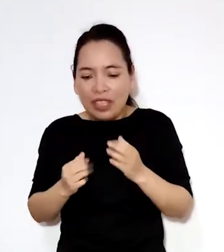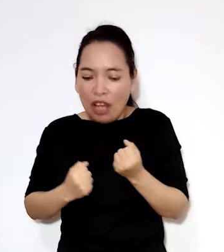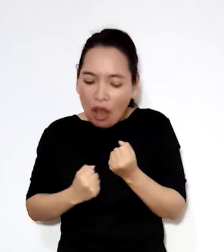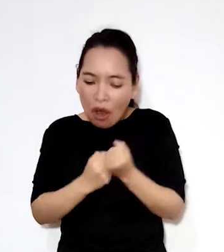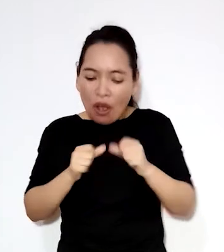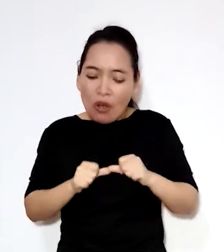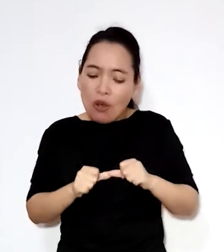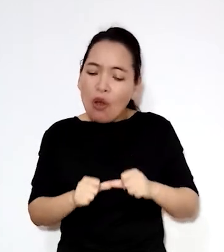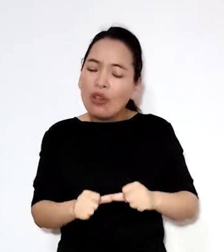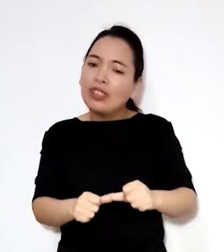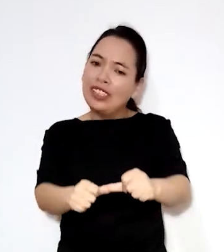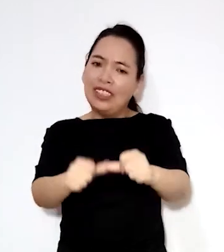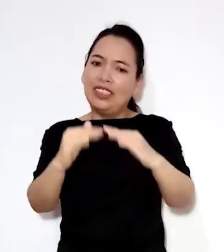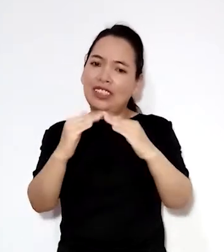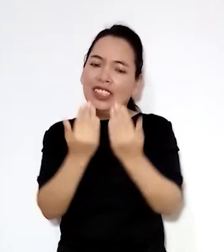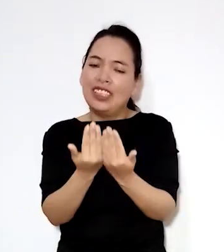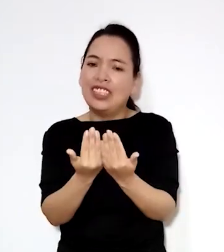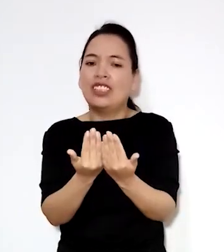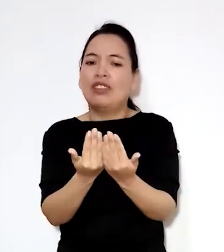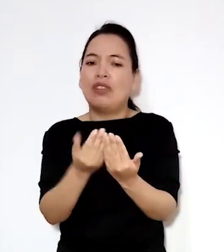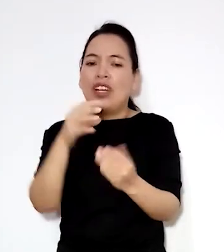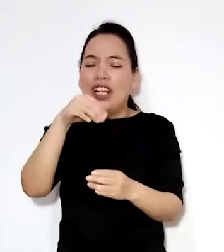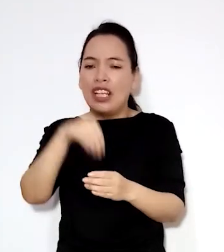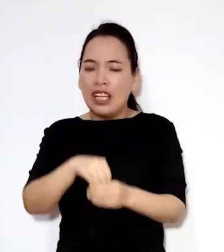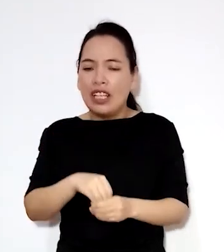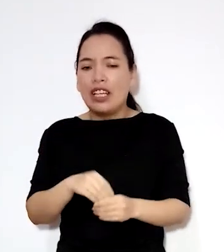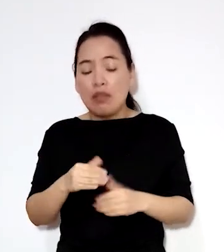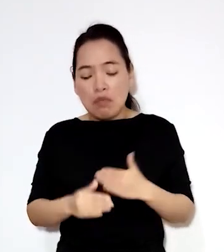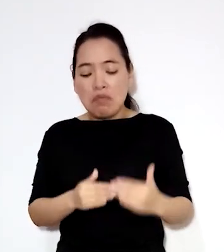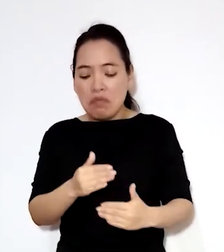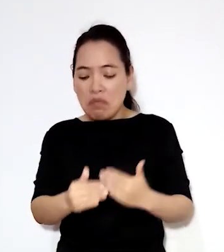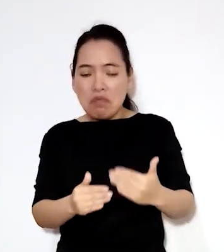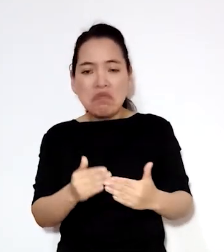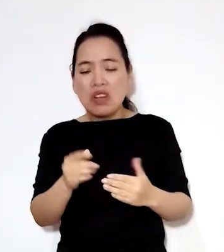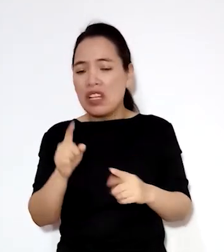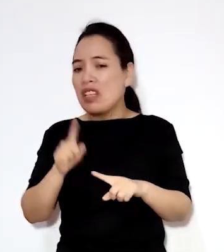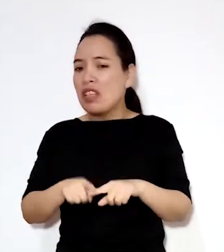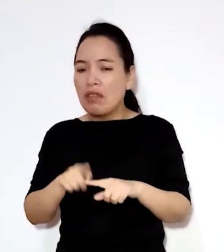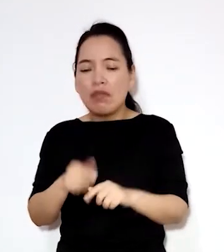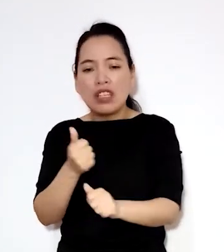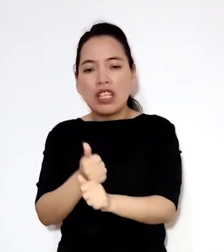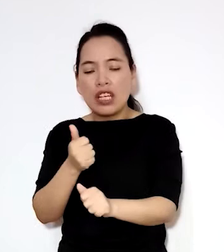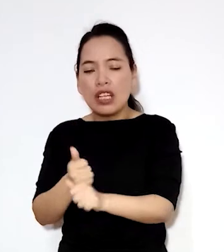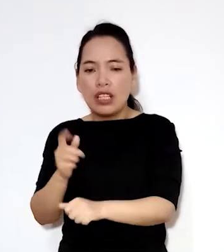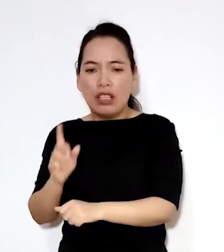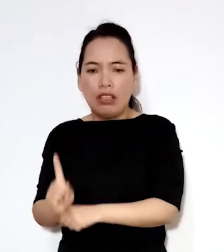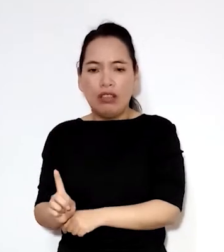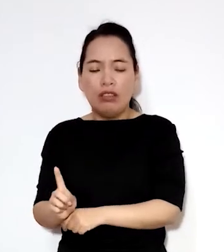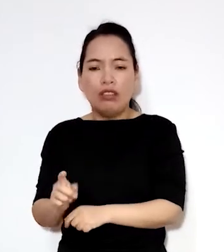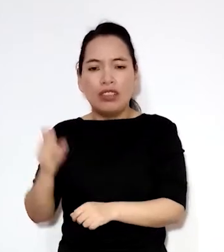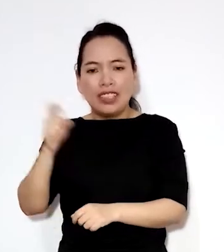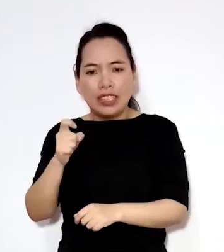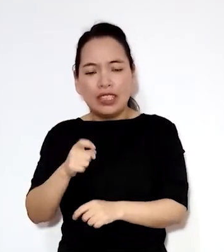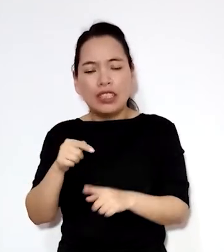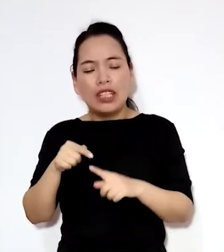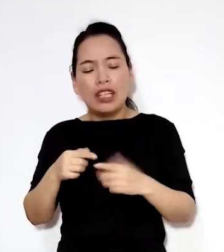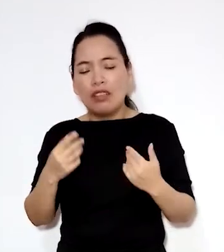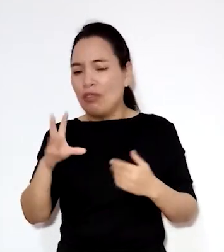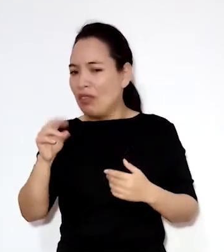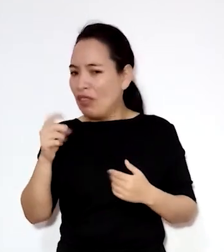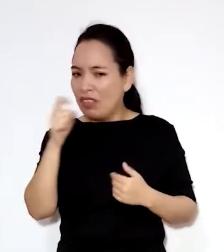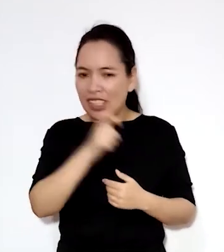posible apoyar a los estudiantes a permanecer dentro de la escuela y avanzar de acuerdo con sus